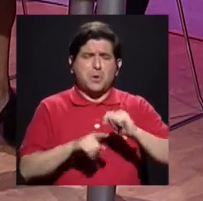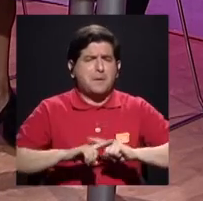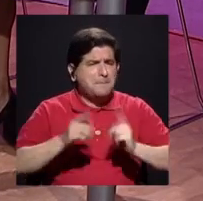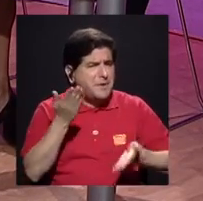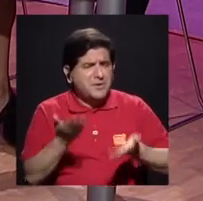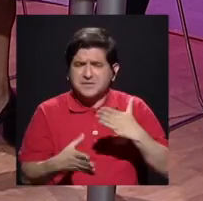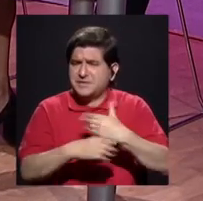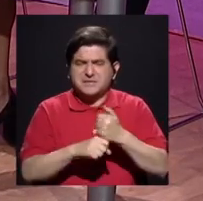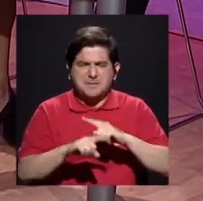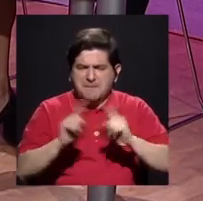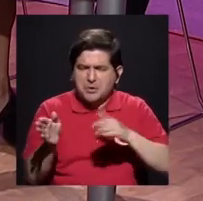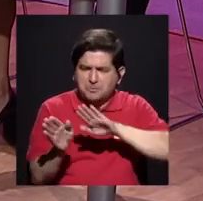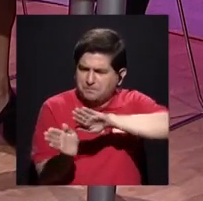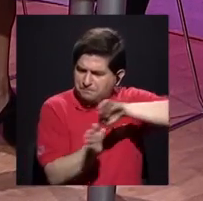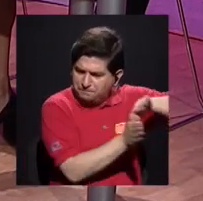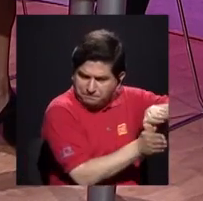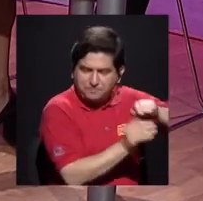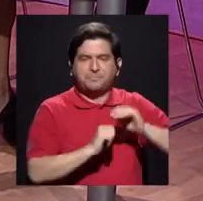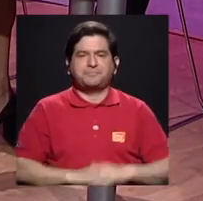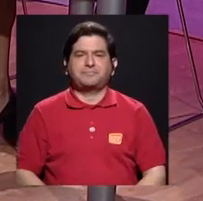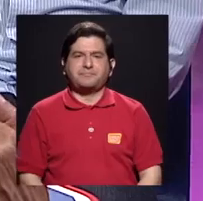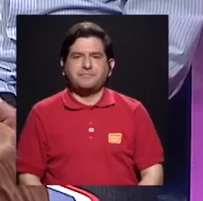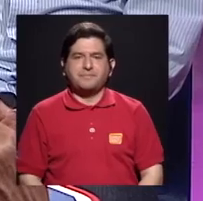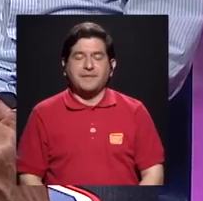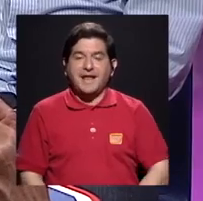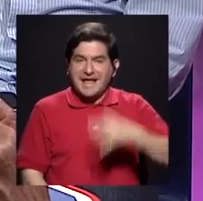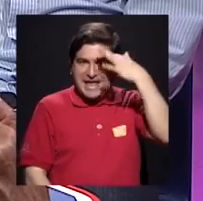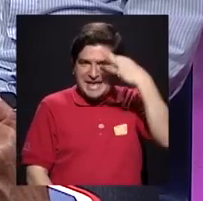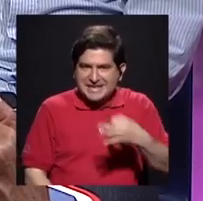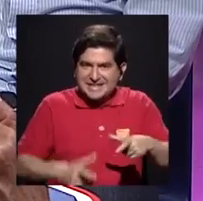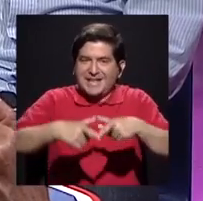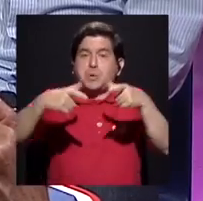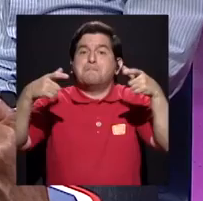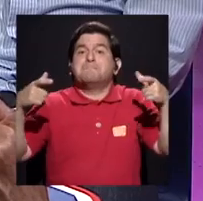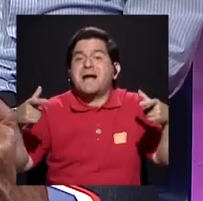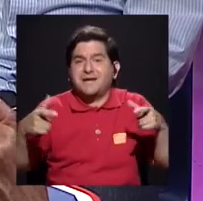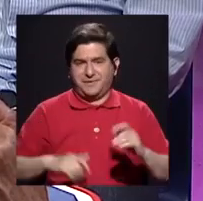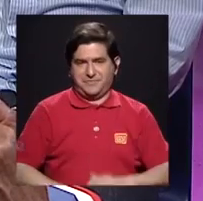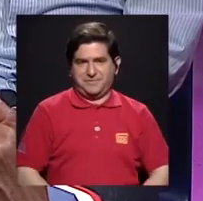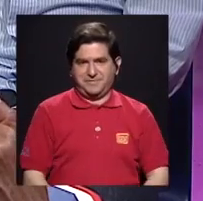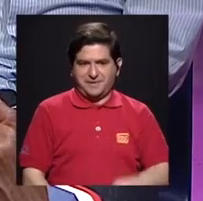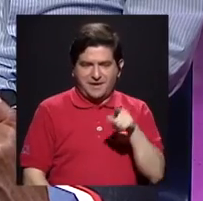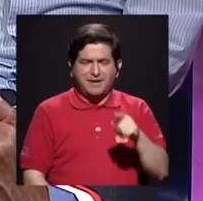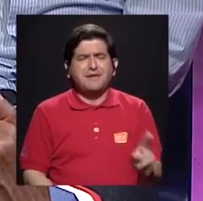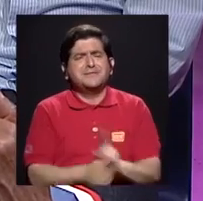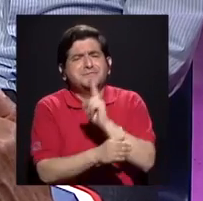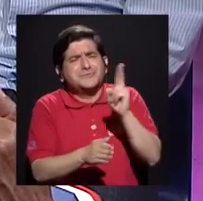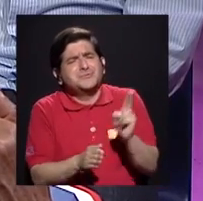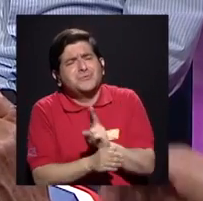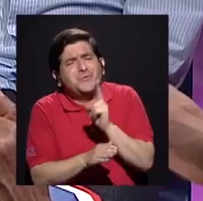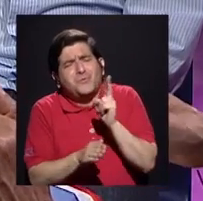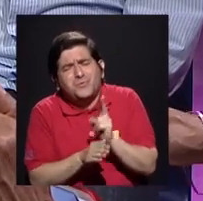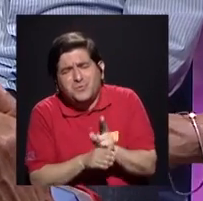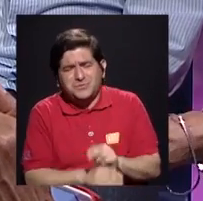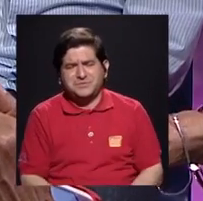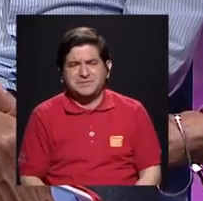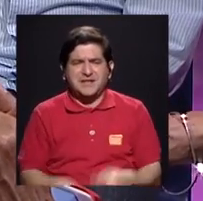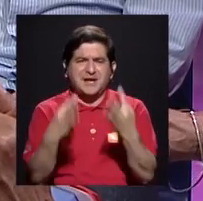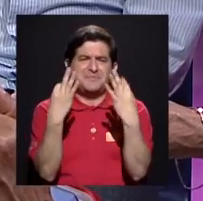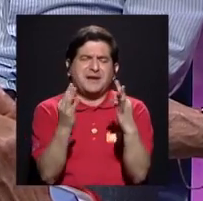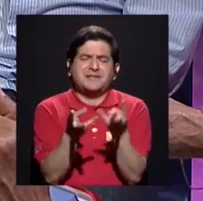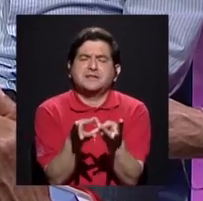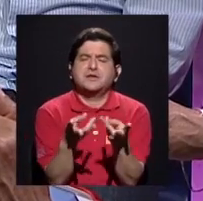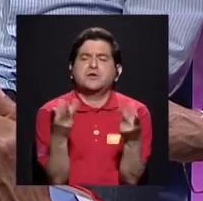pero eso no es el punto y el punto es que el criterio de mayorías es un criterio que se utiliza para dirimir